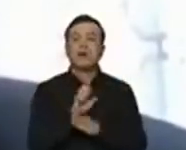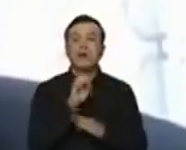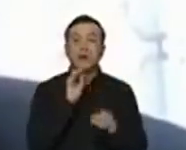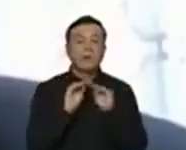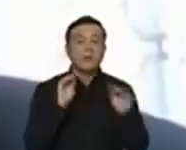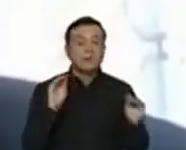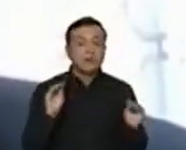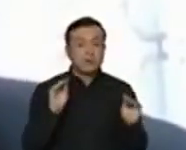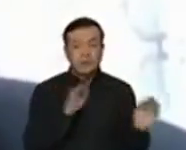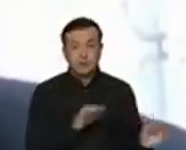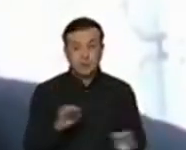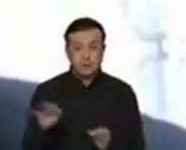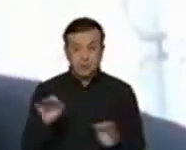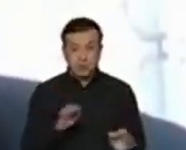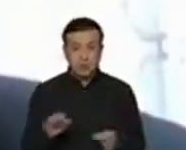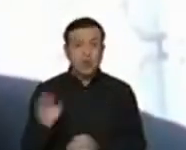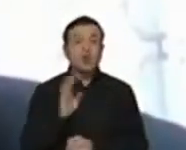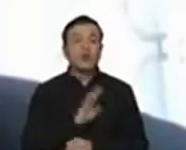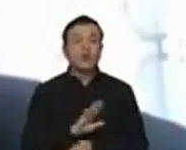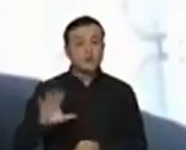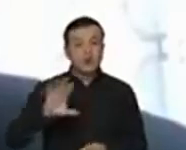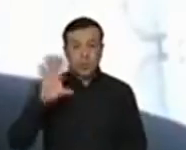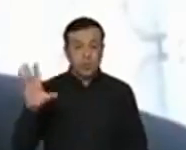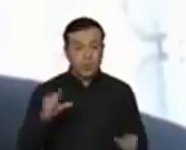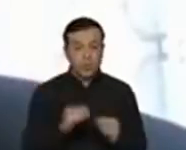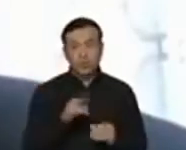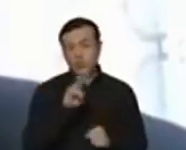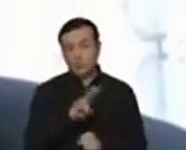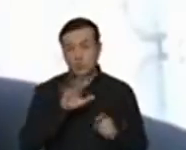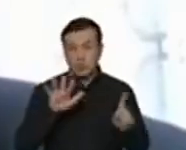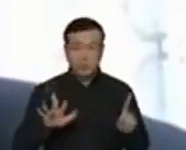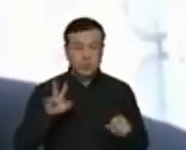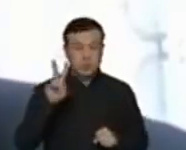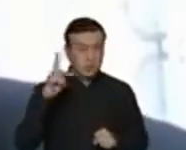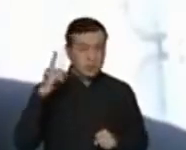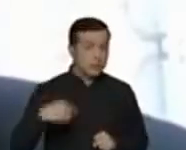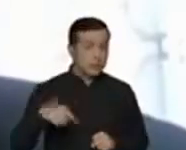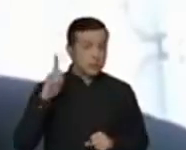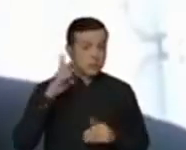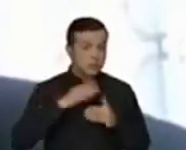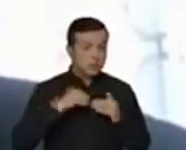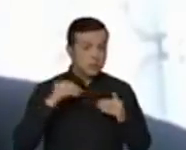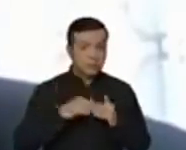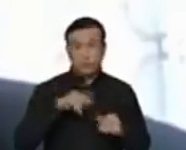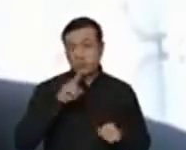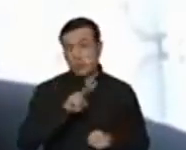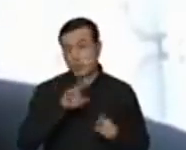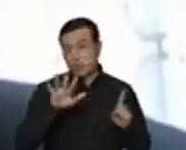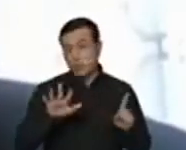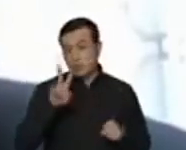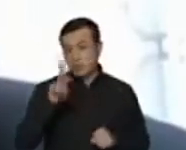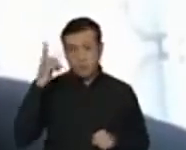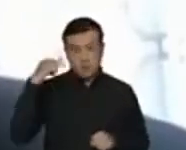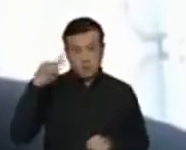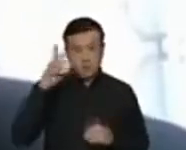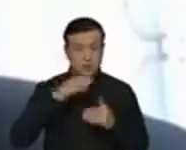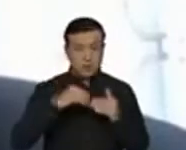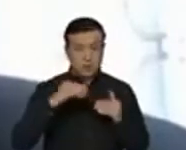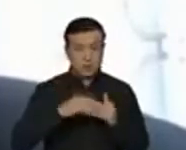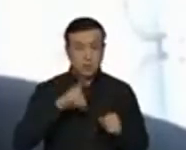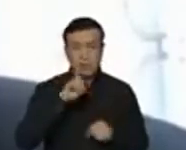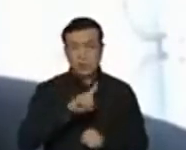un refinanciamiento en total de 262 millones de dólares, más de 262 millones de dólares, en